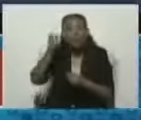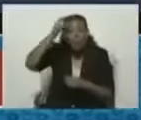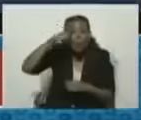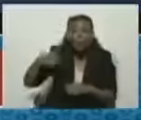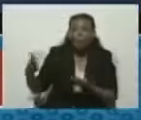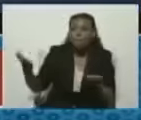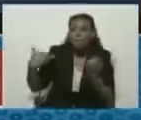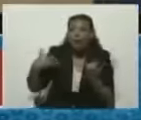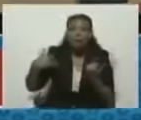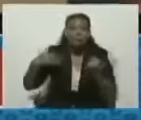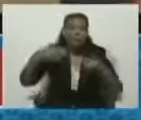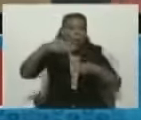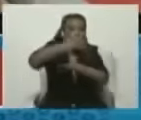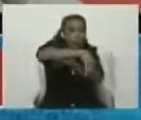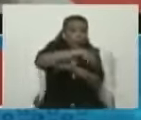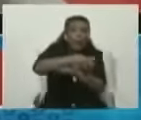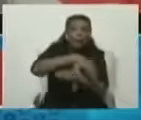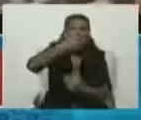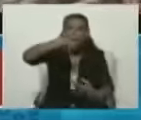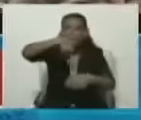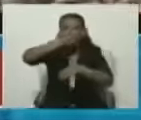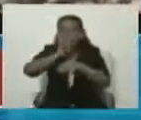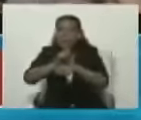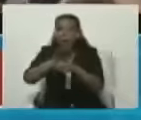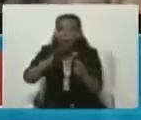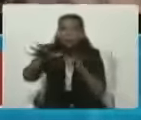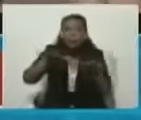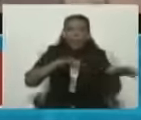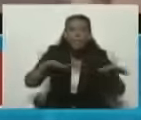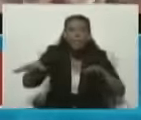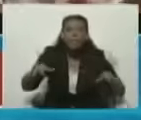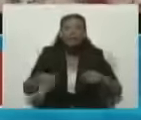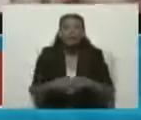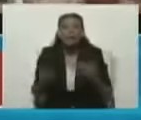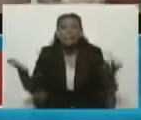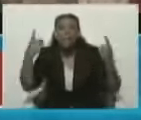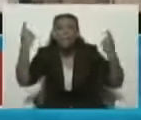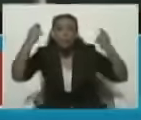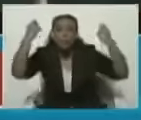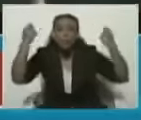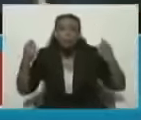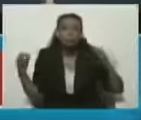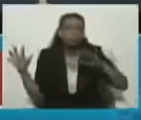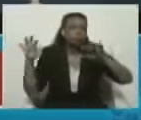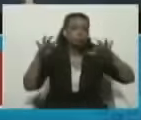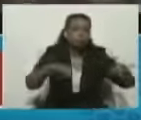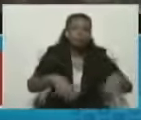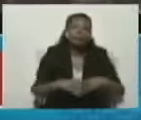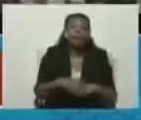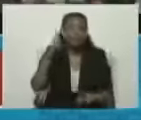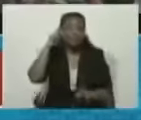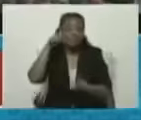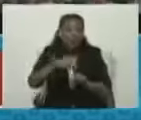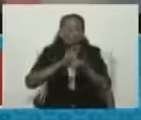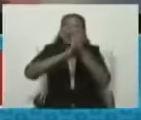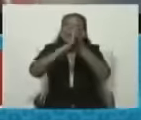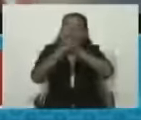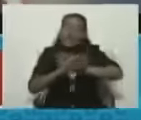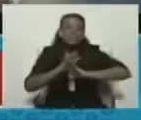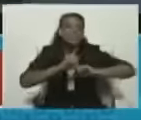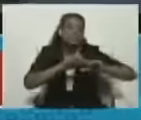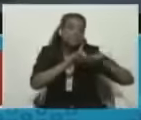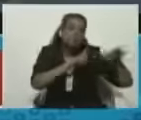Tomando las capitales, tomando las principales ciudades en concentraciones inmensas para los cierres de